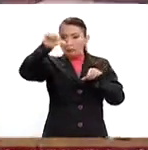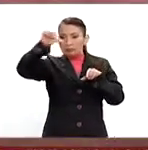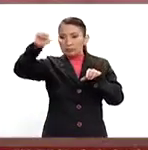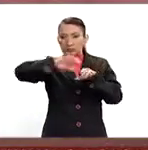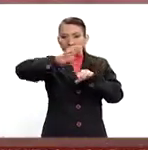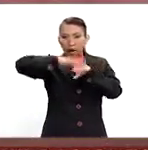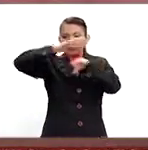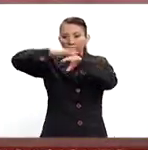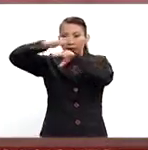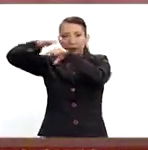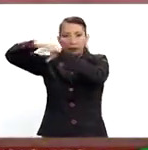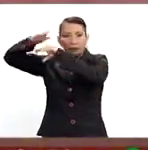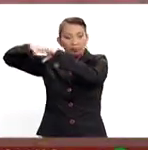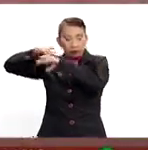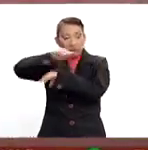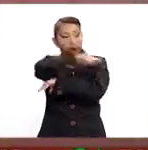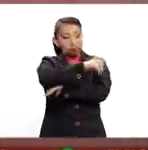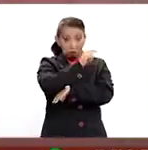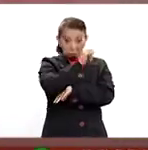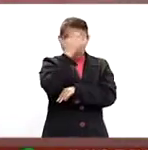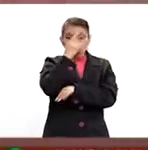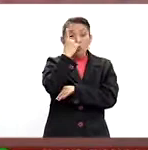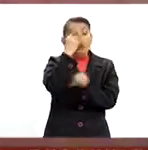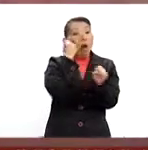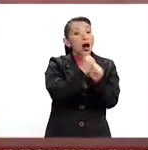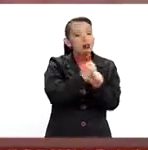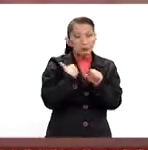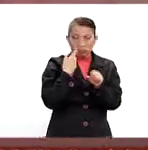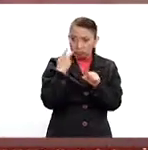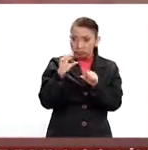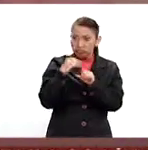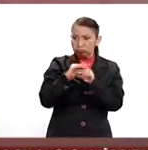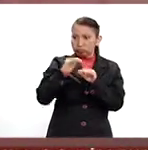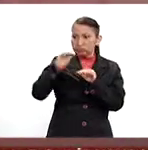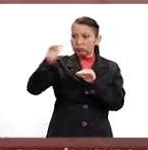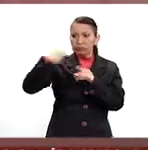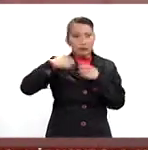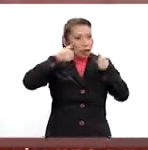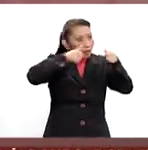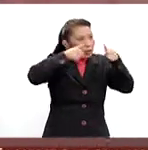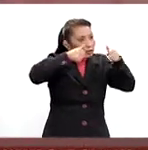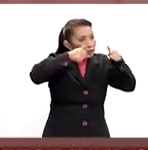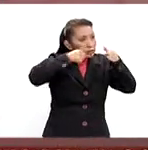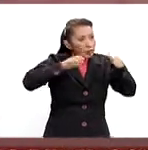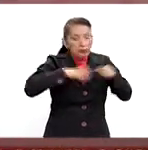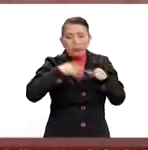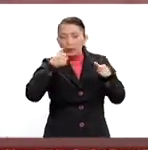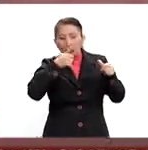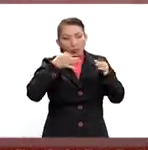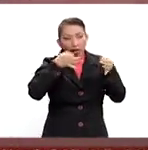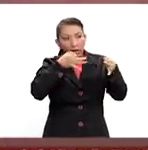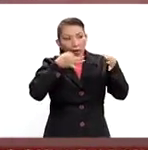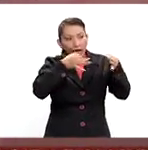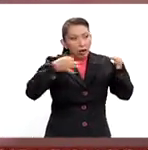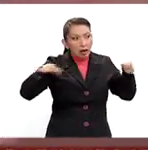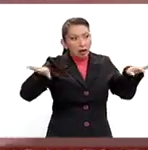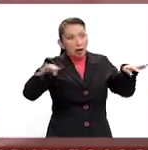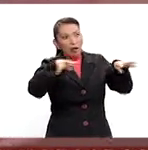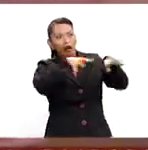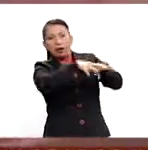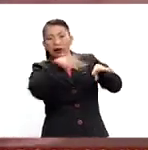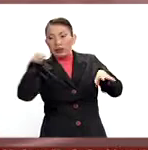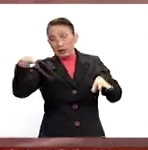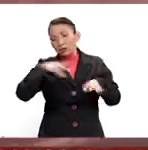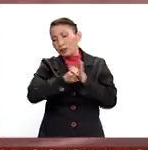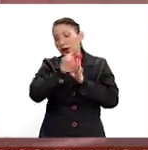y él supo manejar muy bien eso y a en un una año velocidad y a una tasa tremenda, altísima, ¿no? Y mucho tiene que ver, sobre todo, que la gente tiene mayor